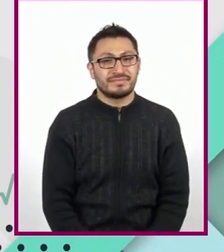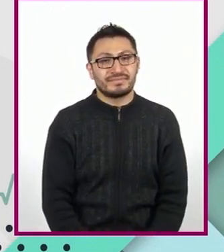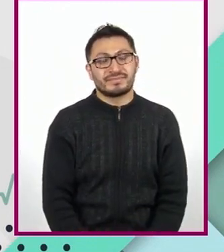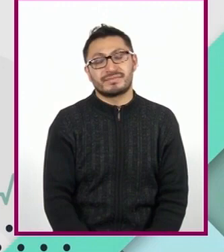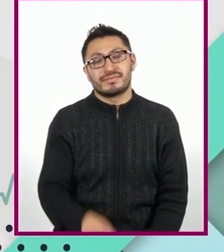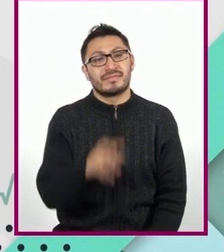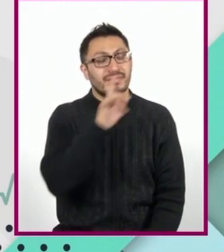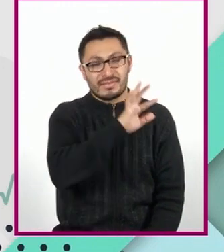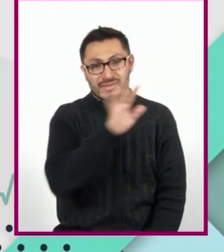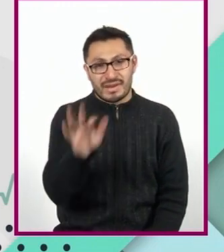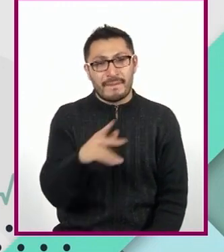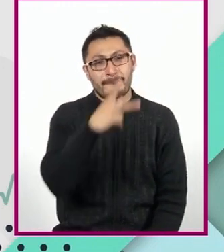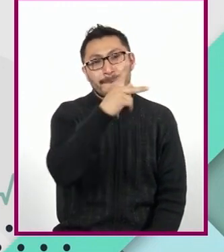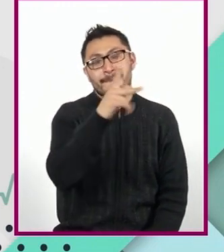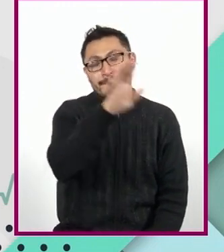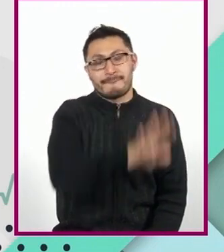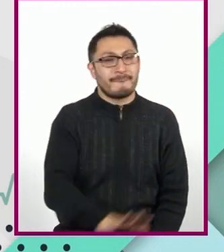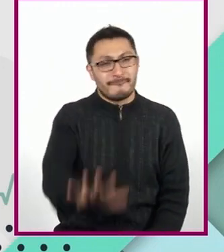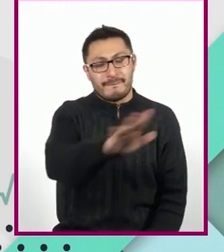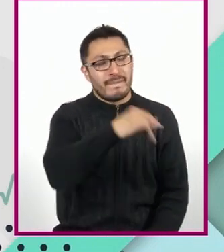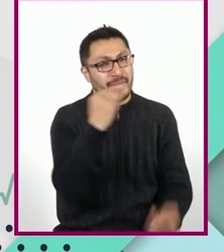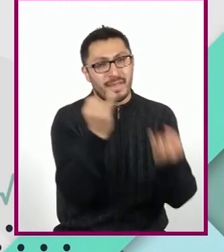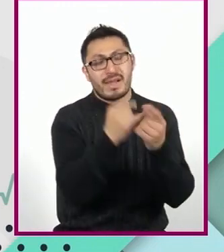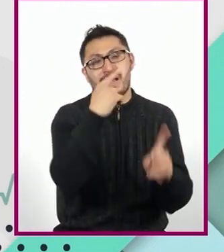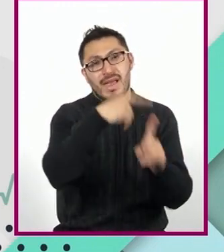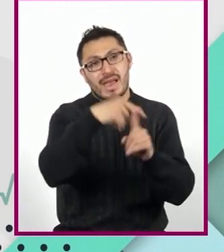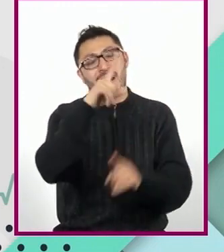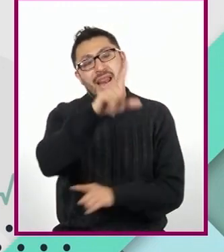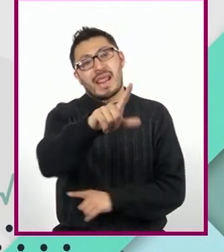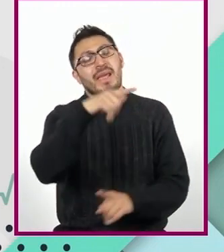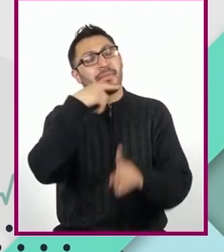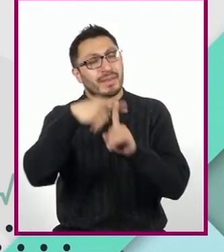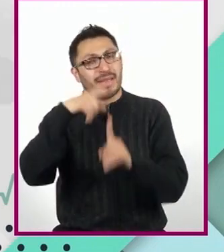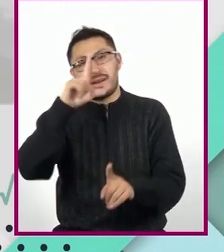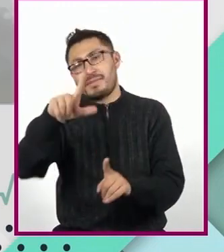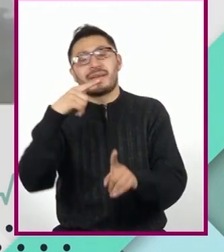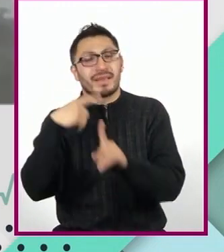lee perímetro igual a L más L más L.